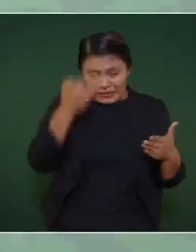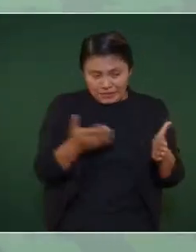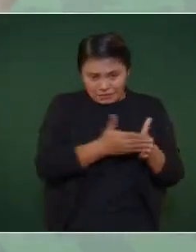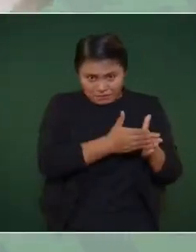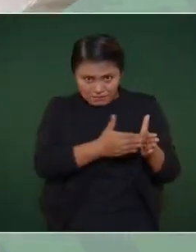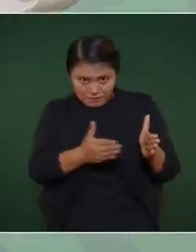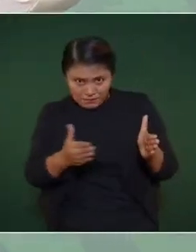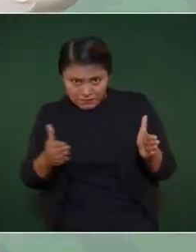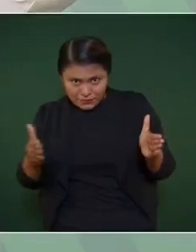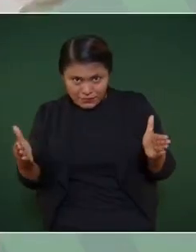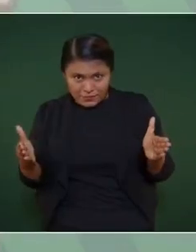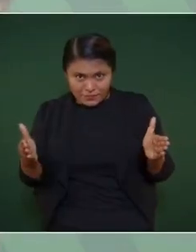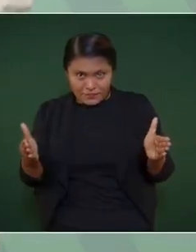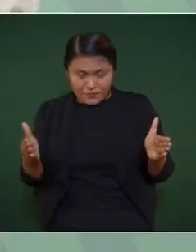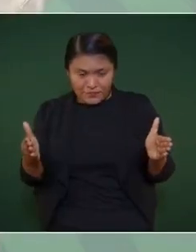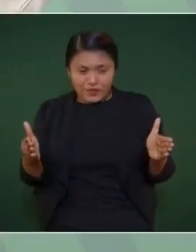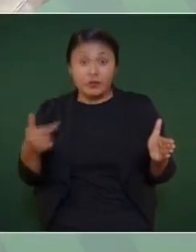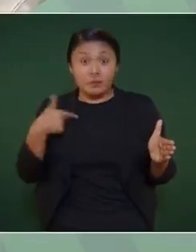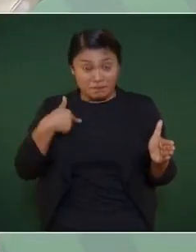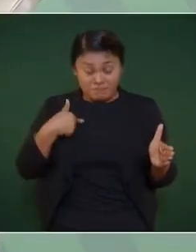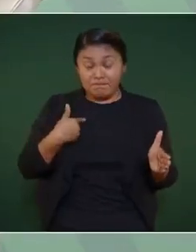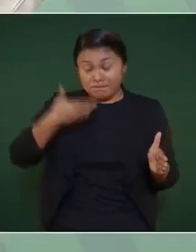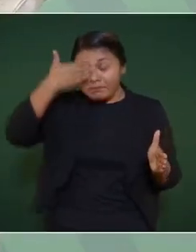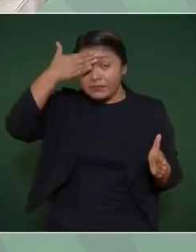por lo que yo sé y me consta,